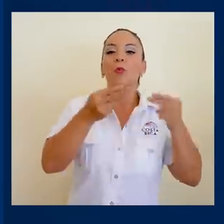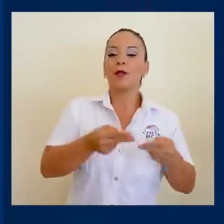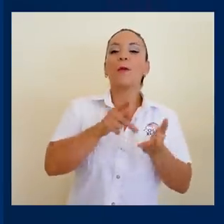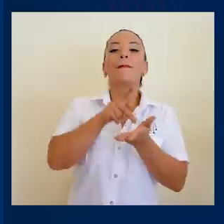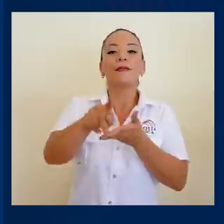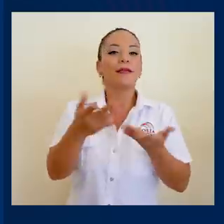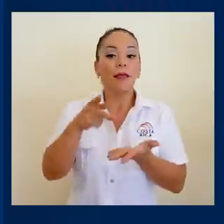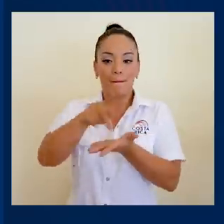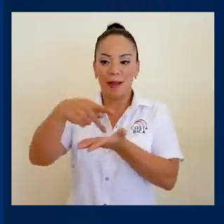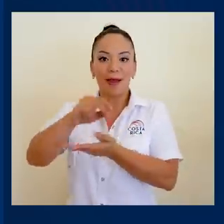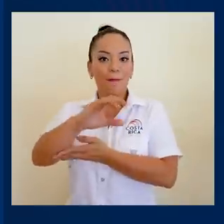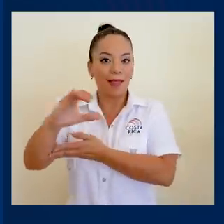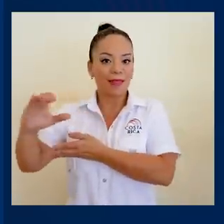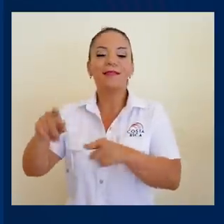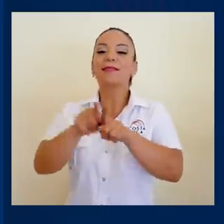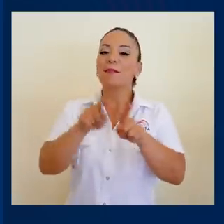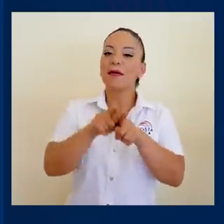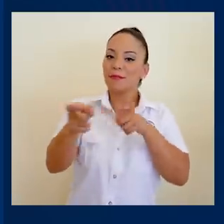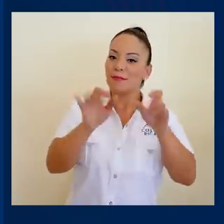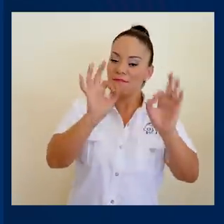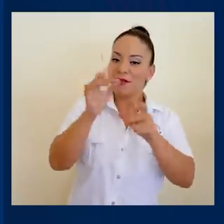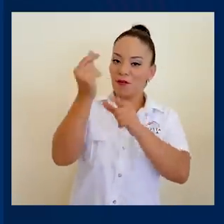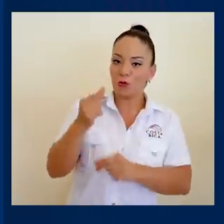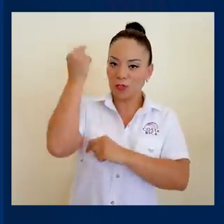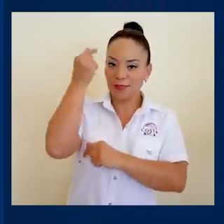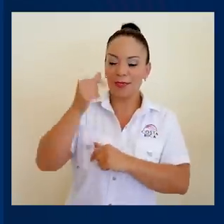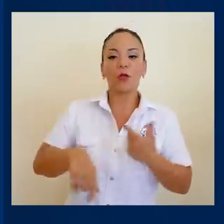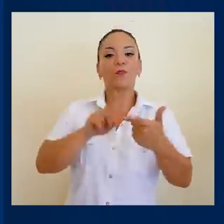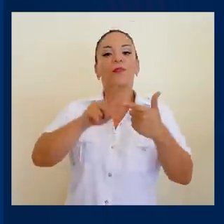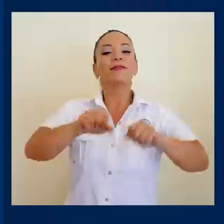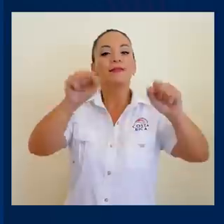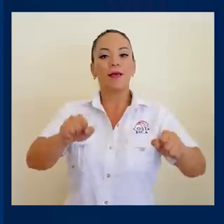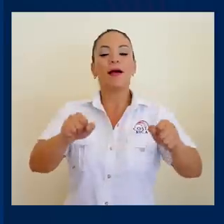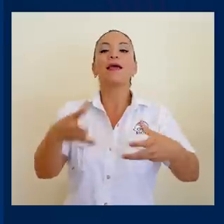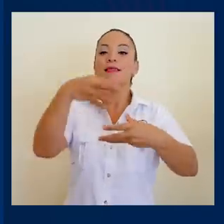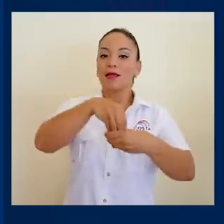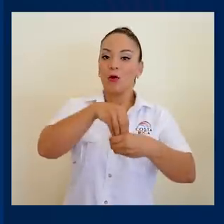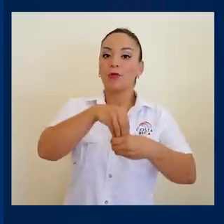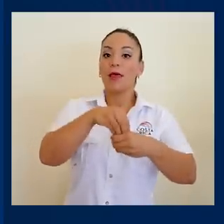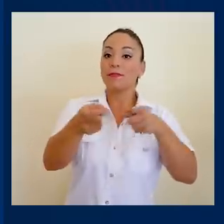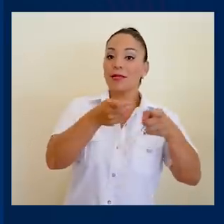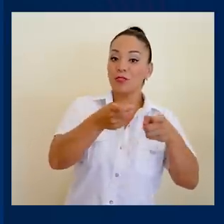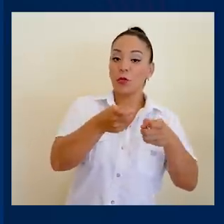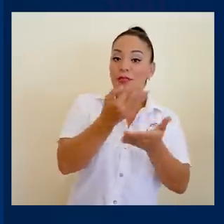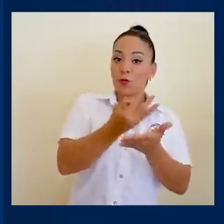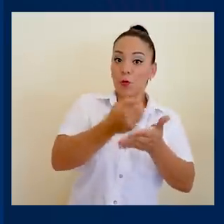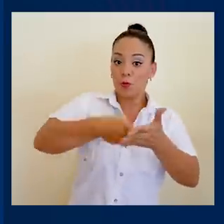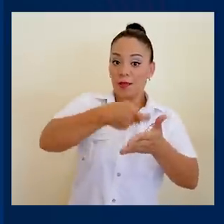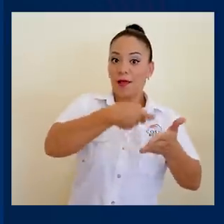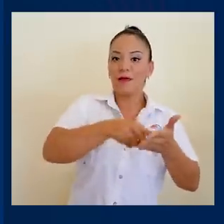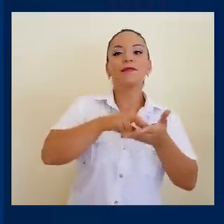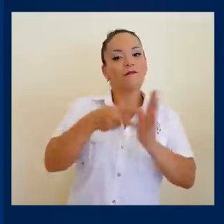que nos va a permitir no solamente pagar planillas, sino administrar bien los recursos del Estado. El sistema integrado de administración tributaria, que nos va a